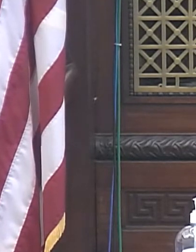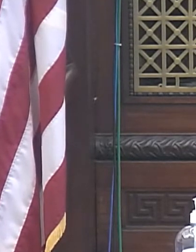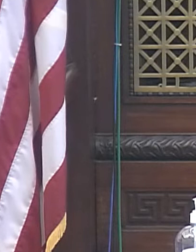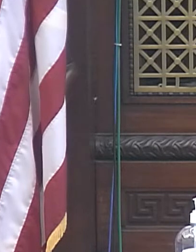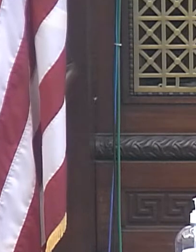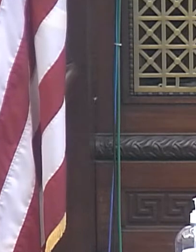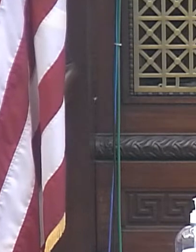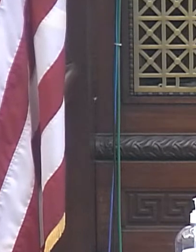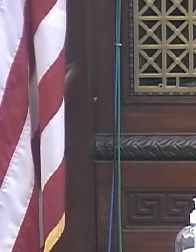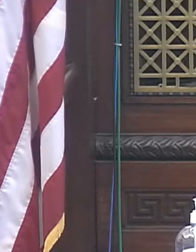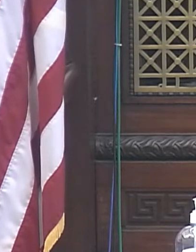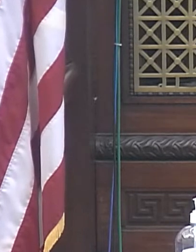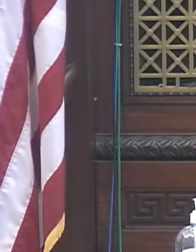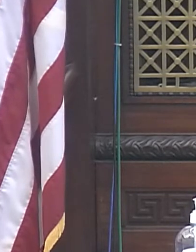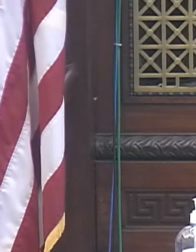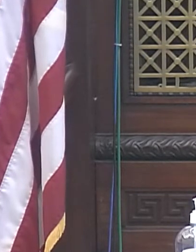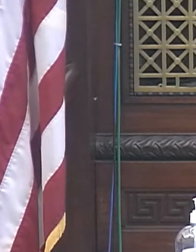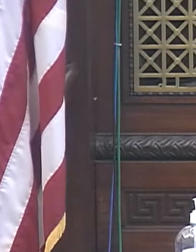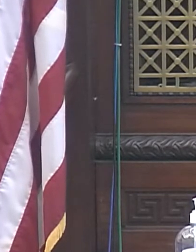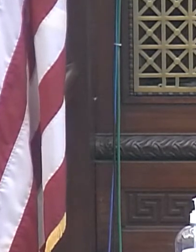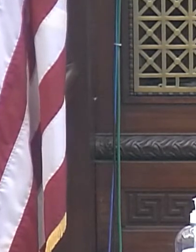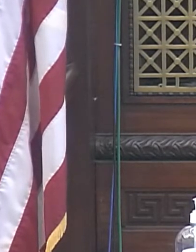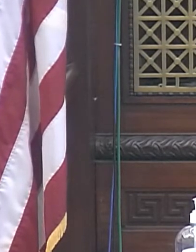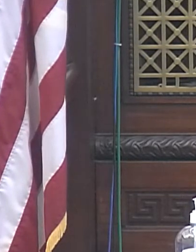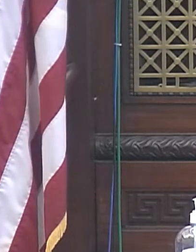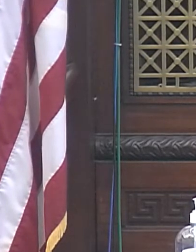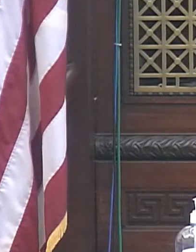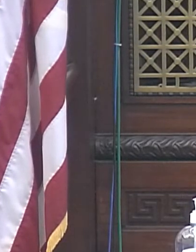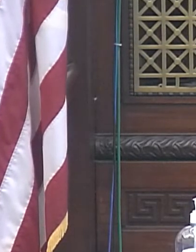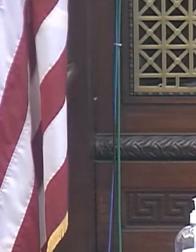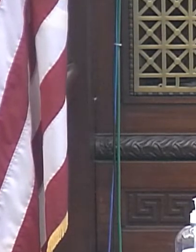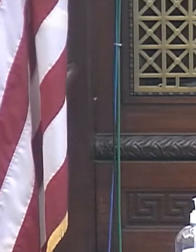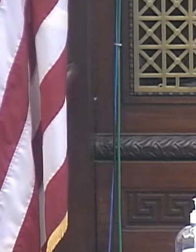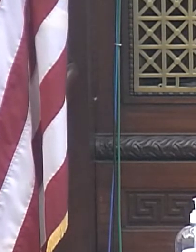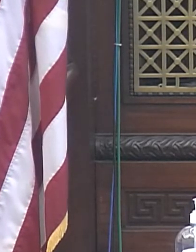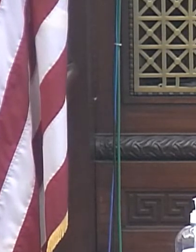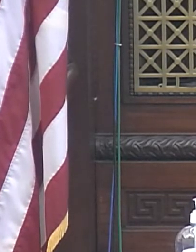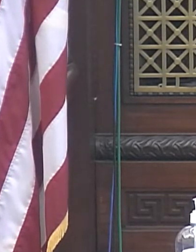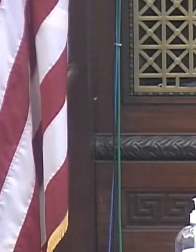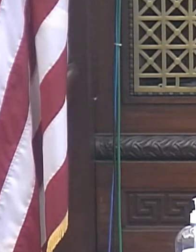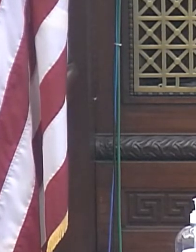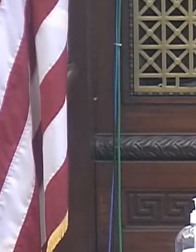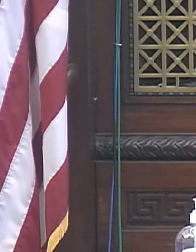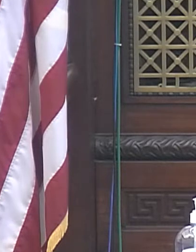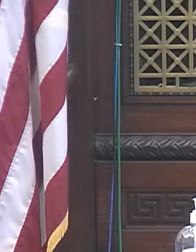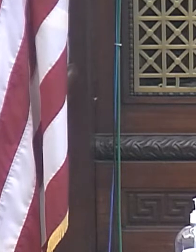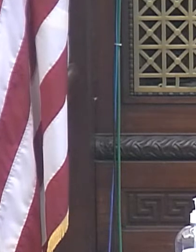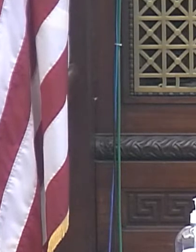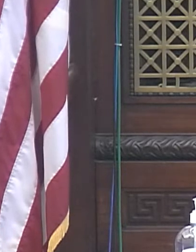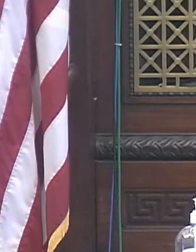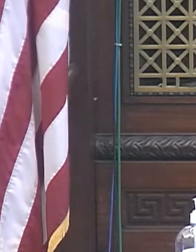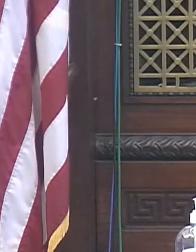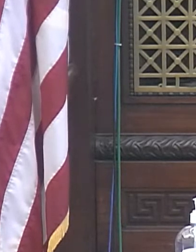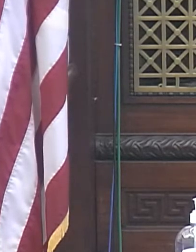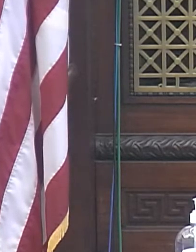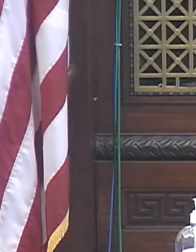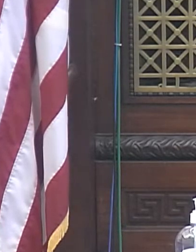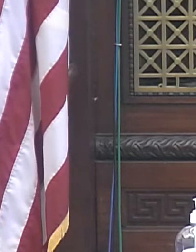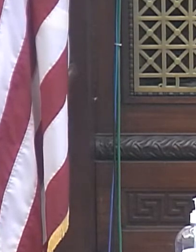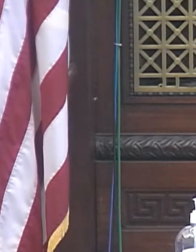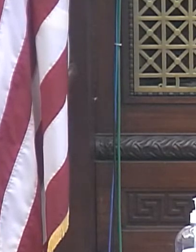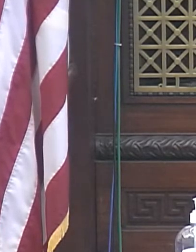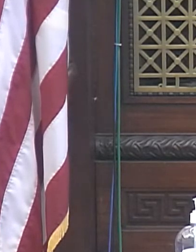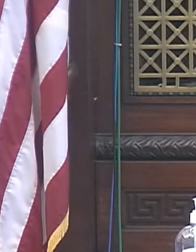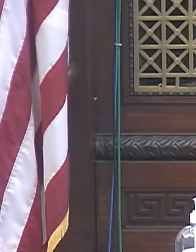para comunicar mensajes importantes o solicitudes de oración a su congregación. Recuerde usted que donde quiera que